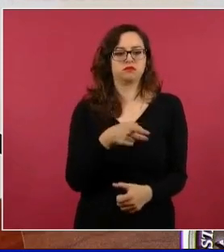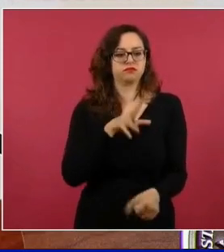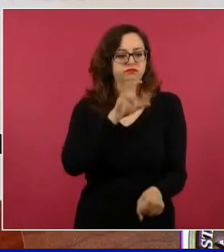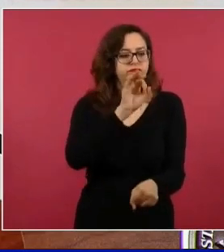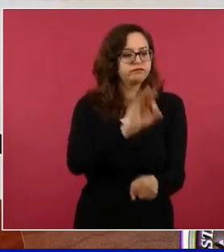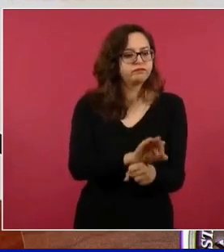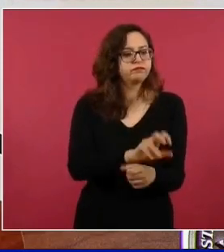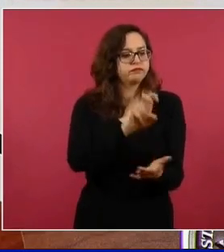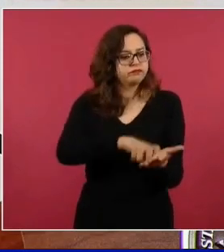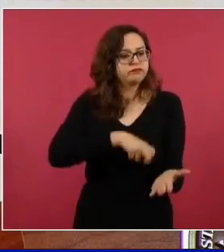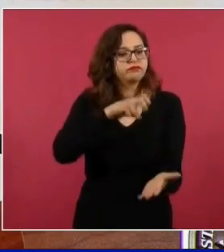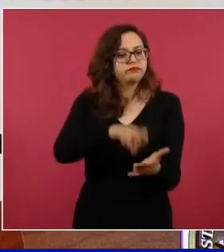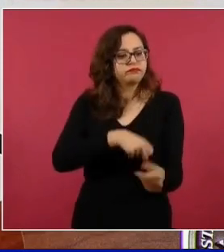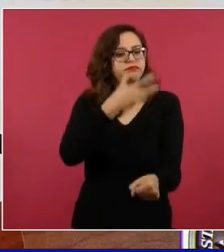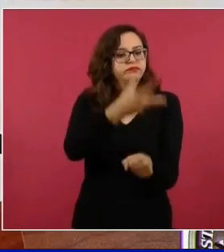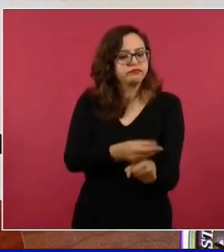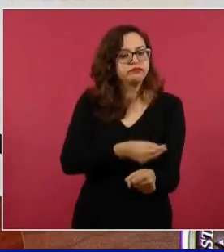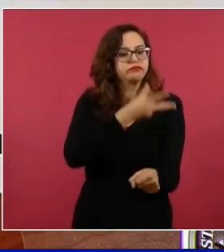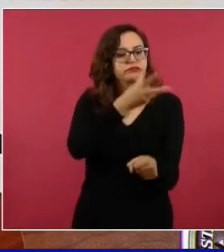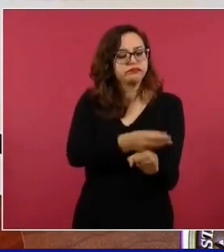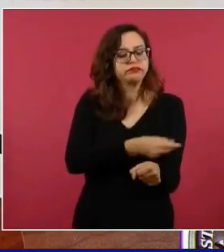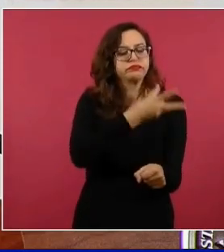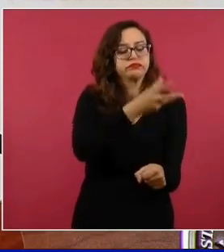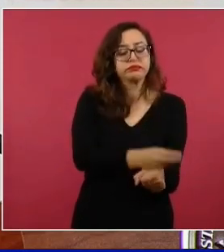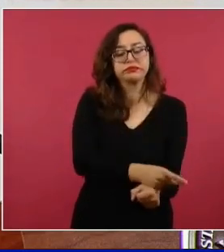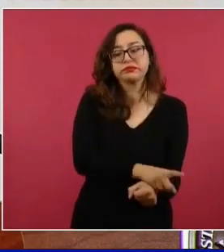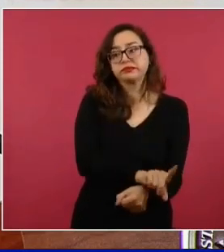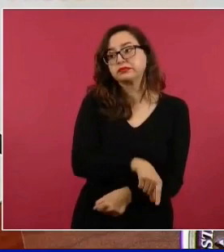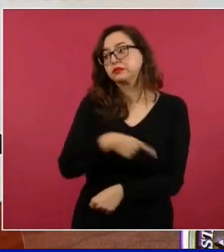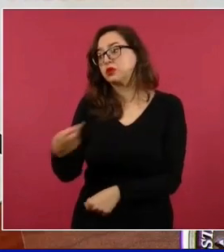También pensé en el Poder Judicial